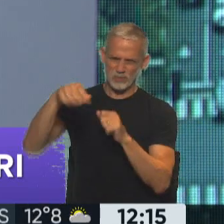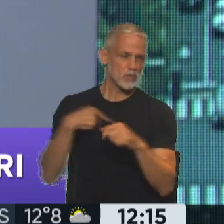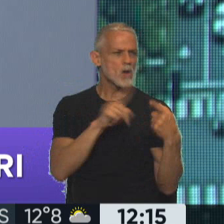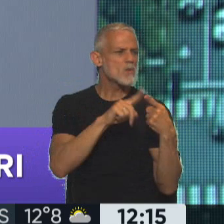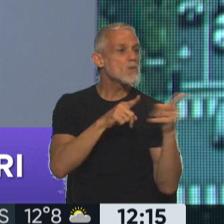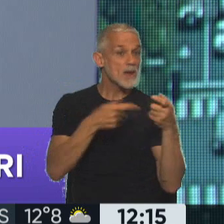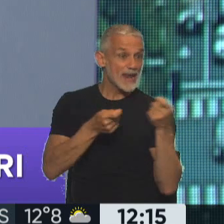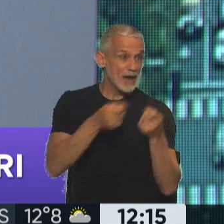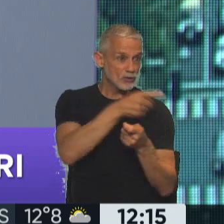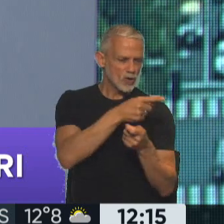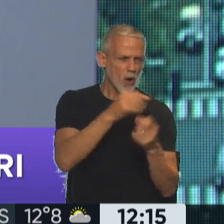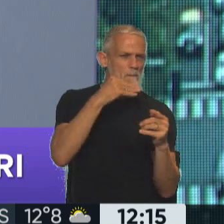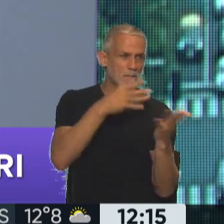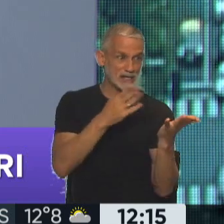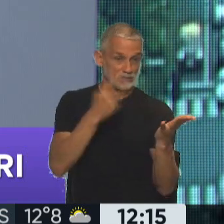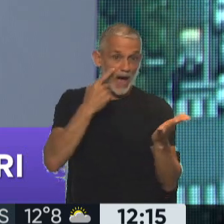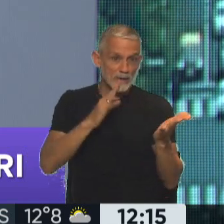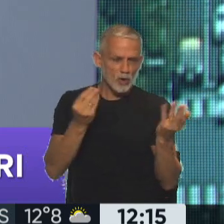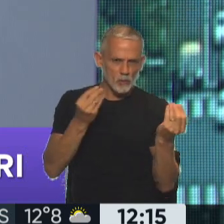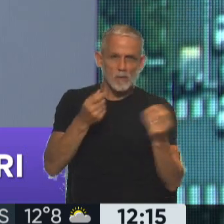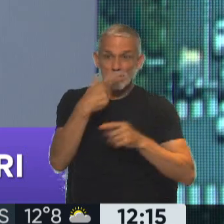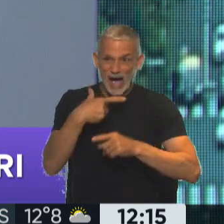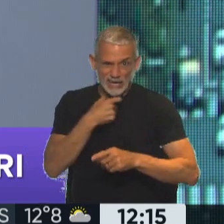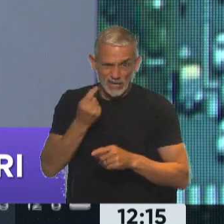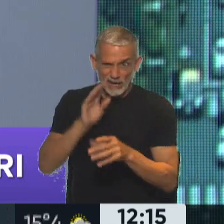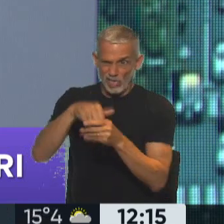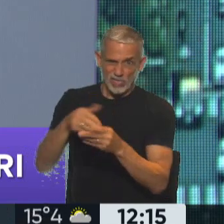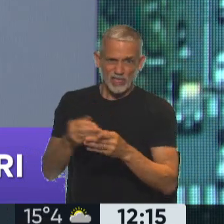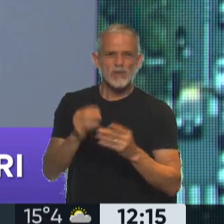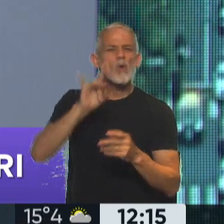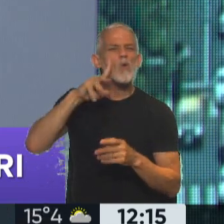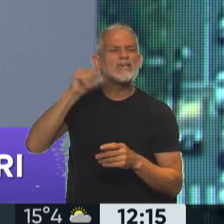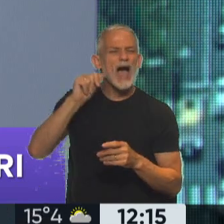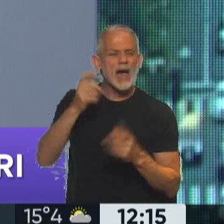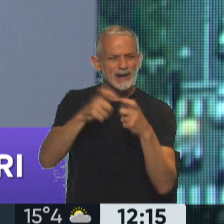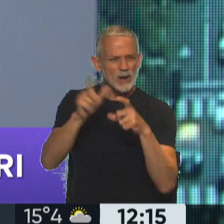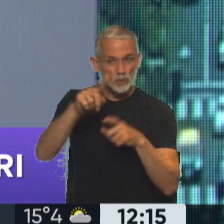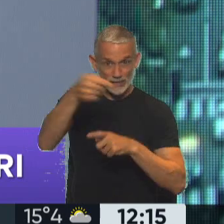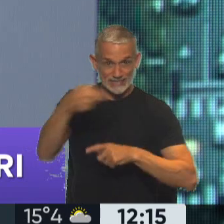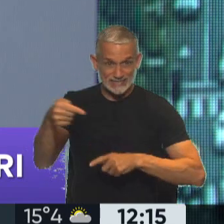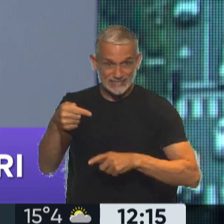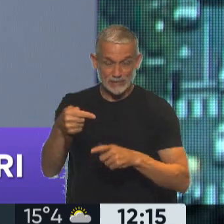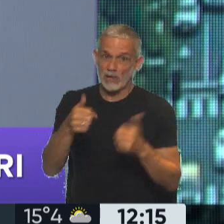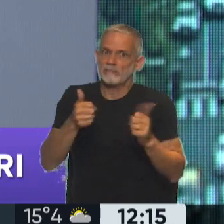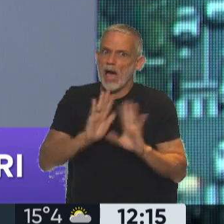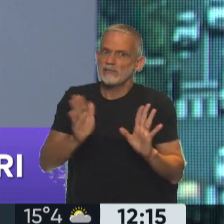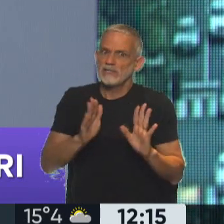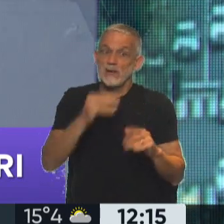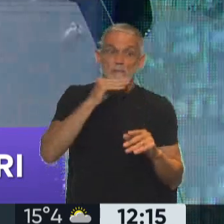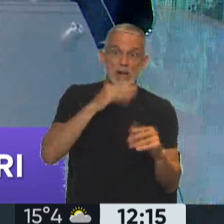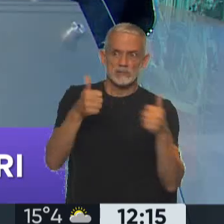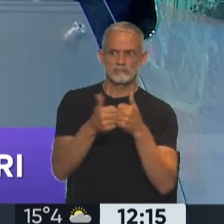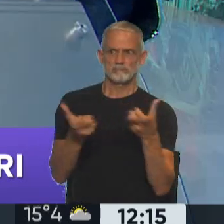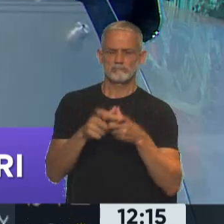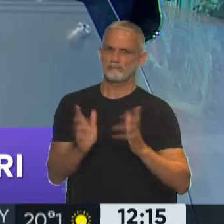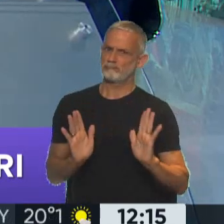negociar, veremos cómo nos tratamos con él. Te lo digo porque la reunión con la Unión Industrial Argentina de esta semana fue eso. Y bueno, es que